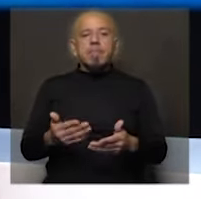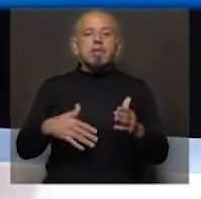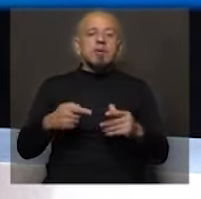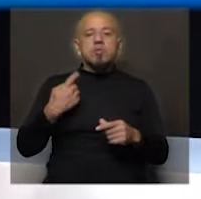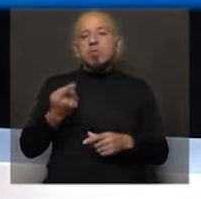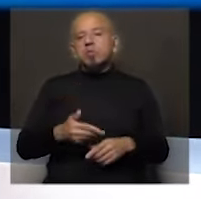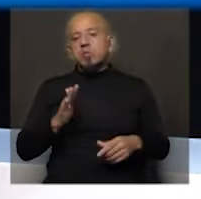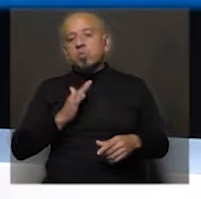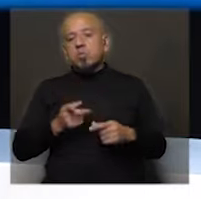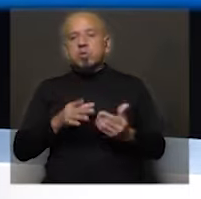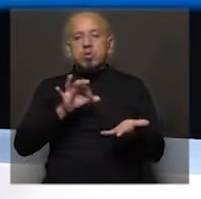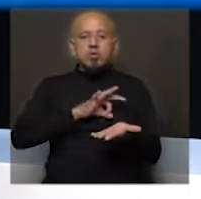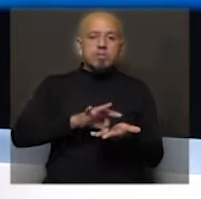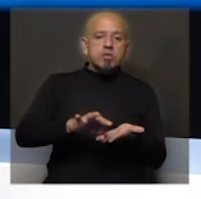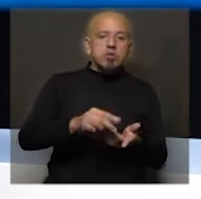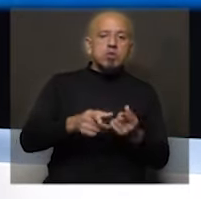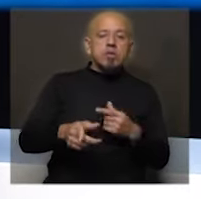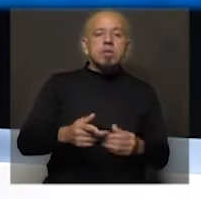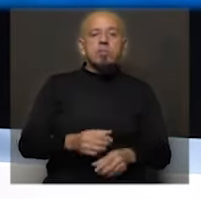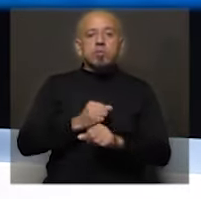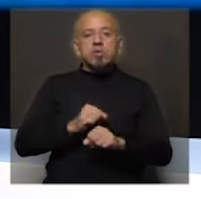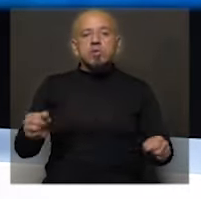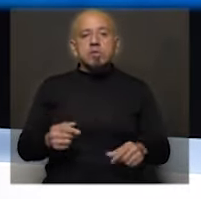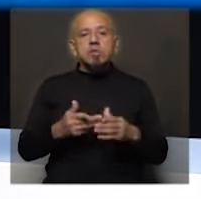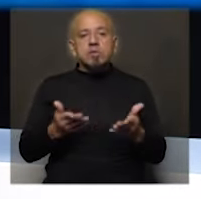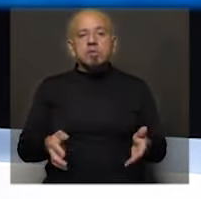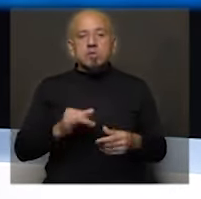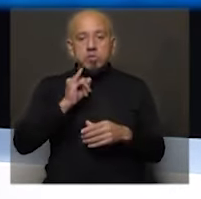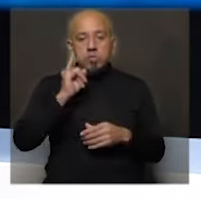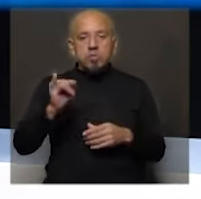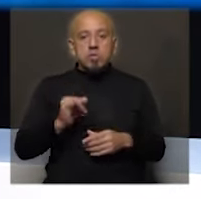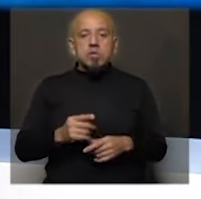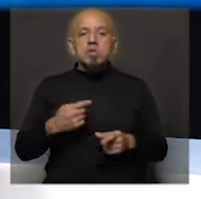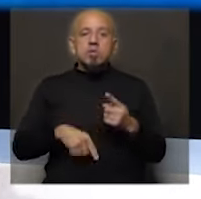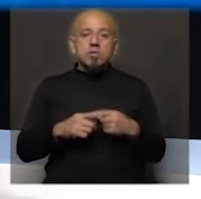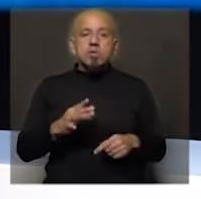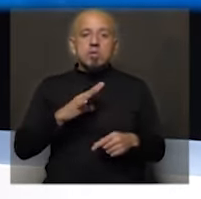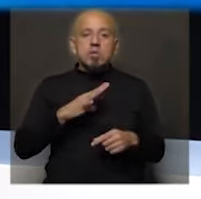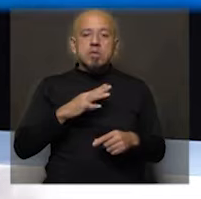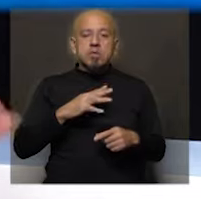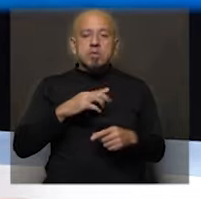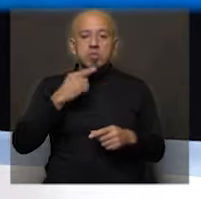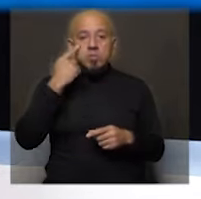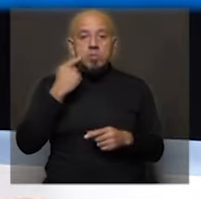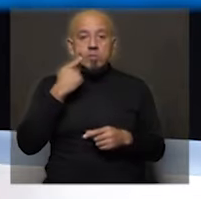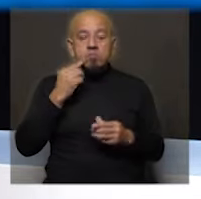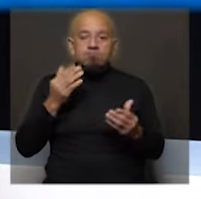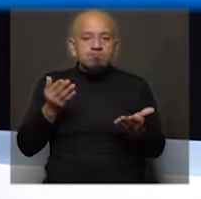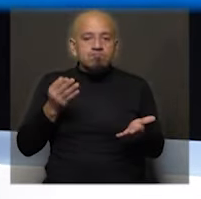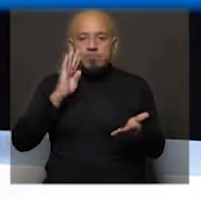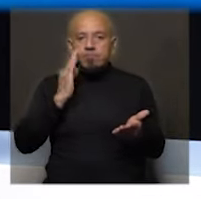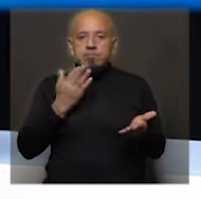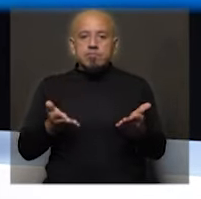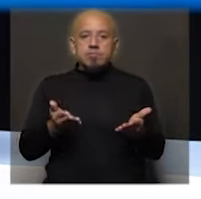otras mujeres de los servicios que le permiten llegar a hacer una denuncia entonces acá Hay también una cifra en la que no conocemos